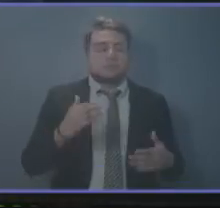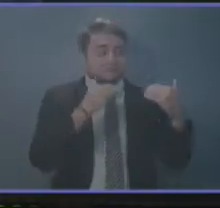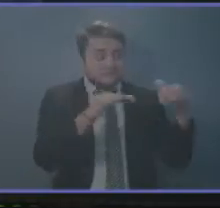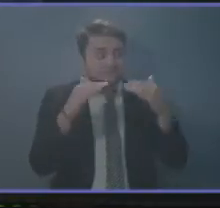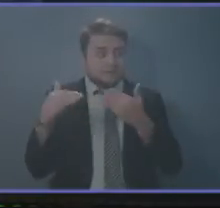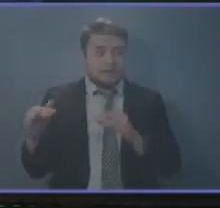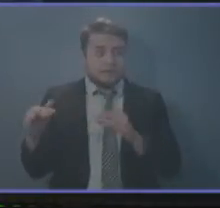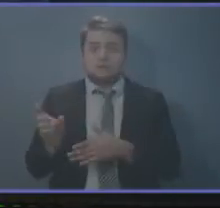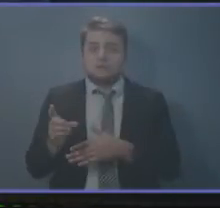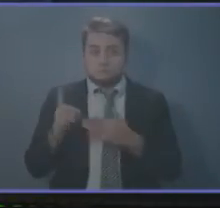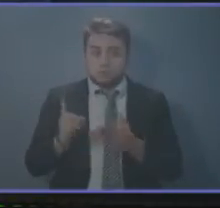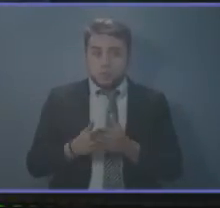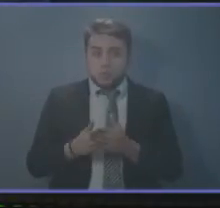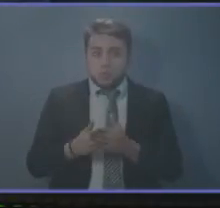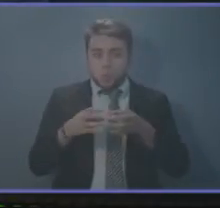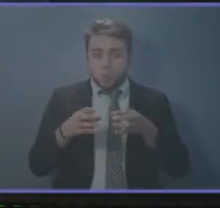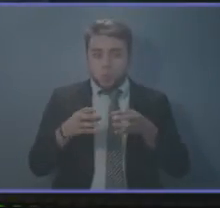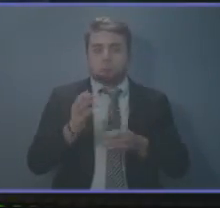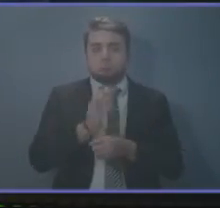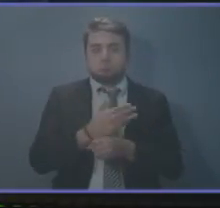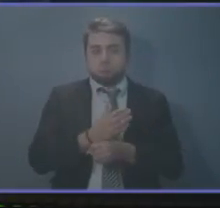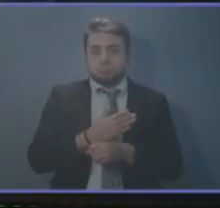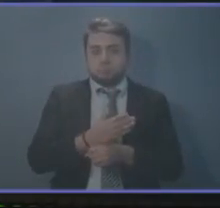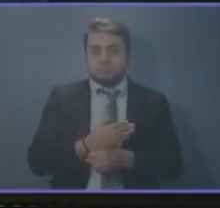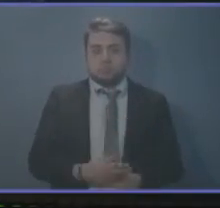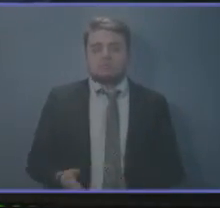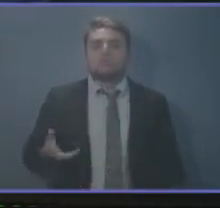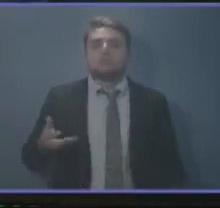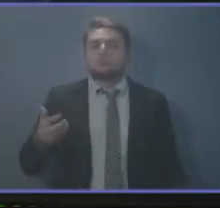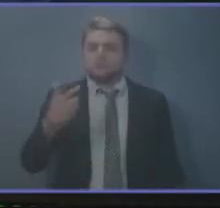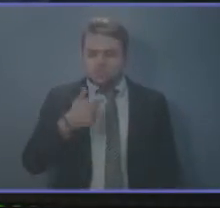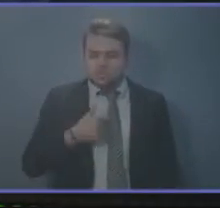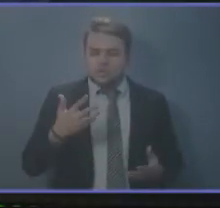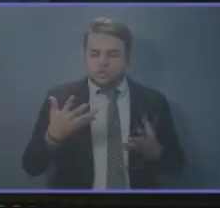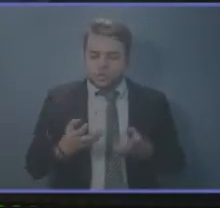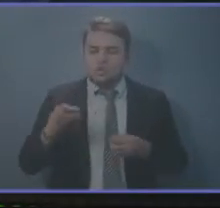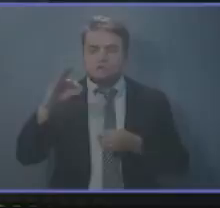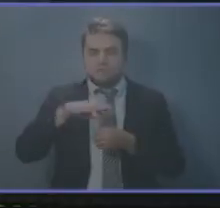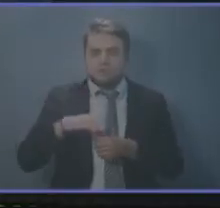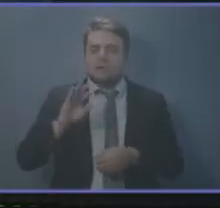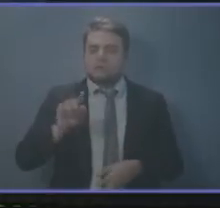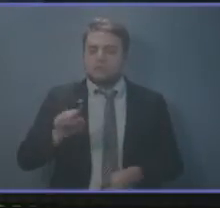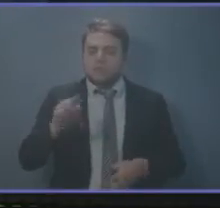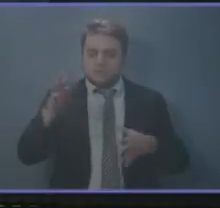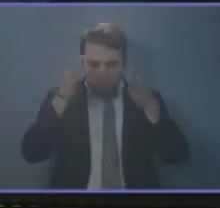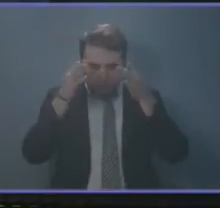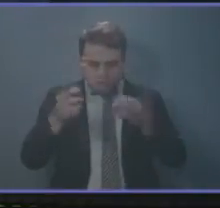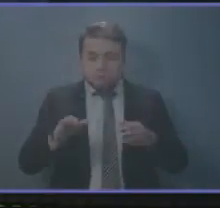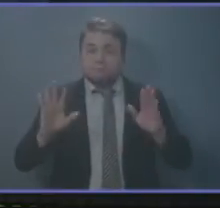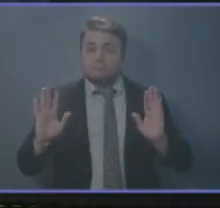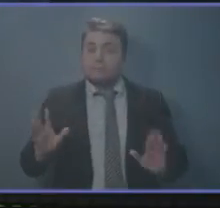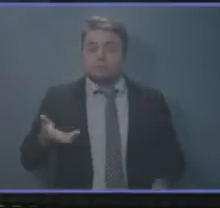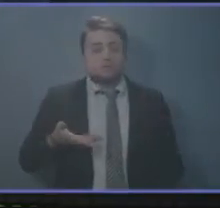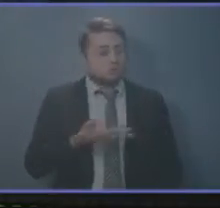grupos parlamentarios diciéndome, yo quisiera votar por ese dictamen, pero no